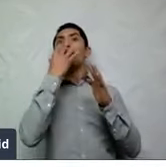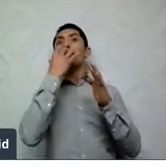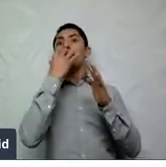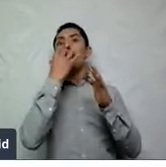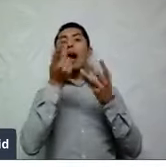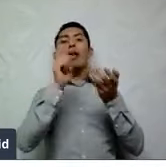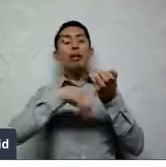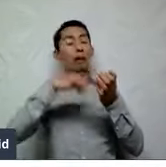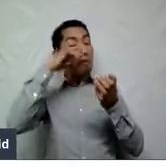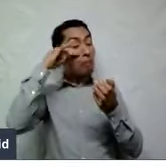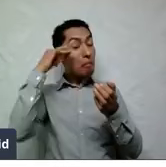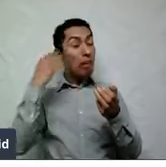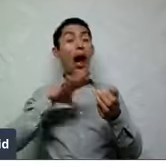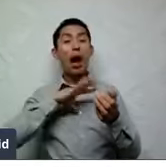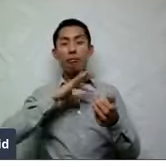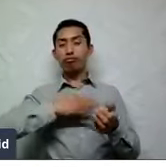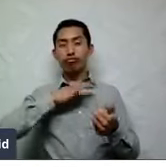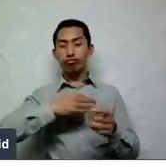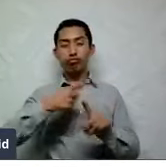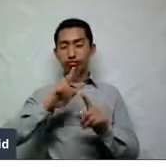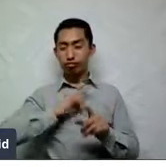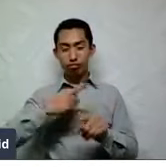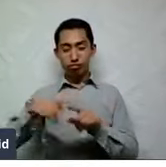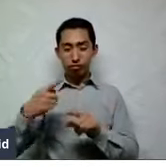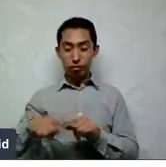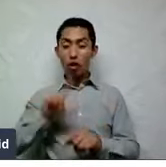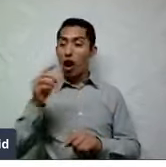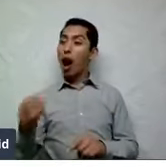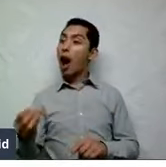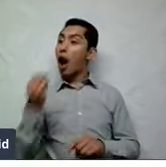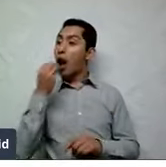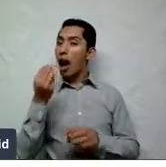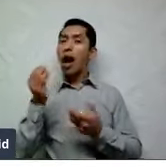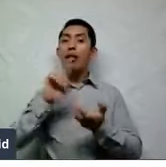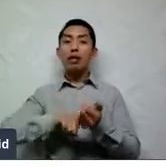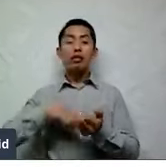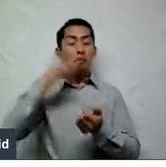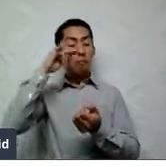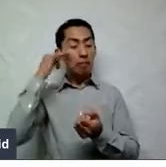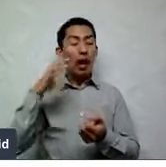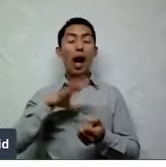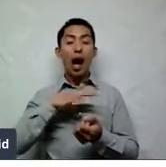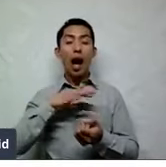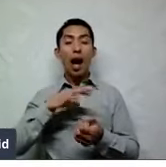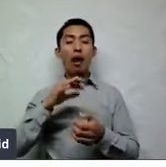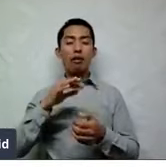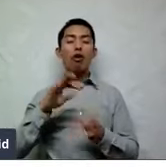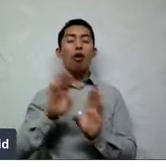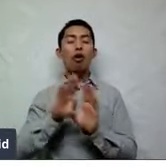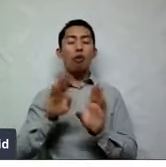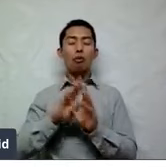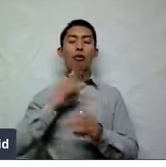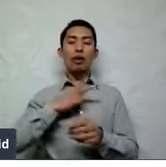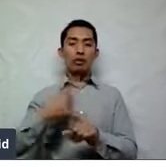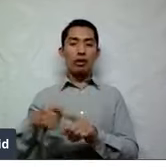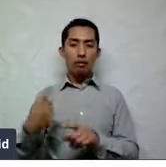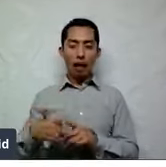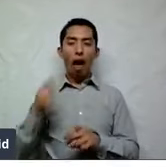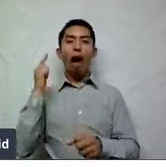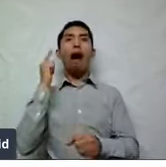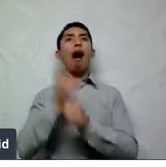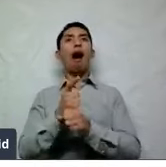lleno de bichos. Entonces, y lo que comemos, obviamente. Entonces, claro que hay, no nada más